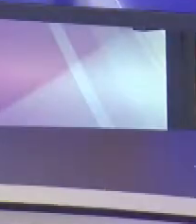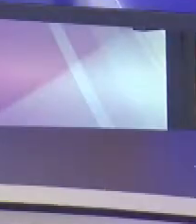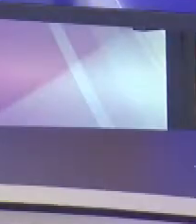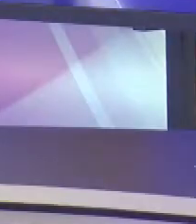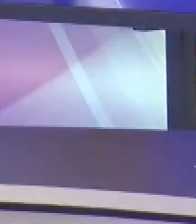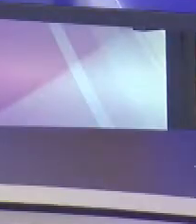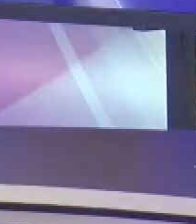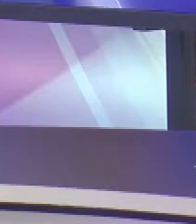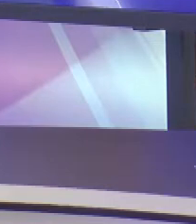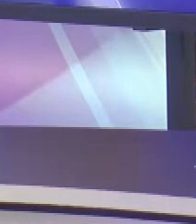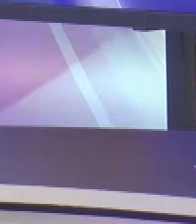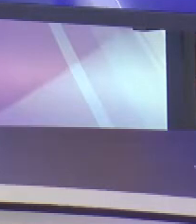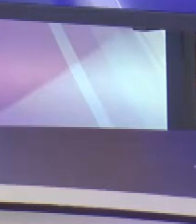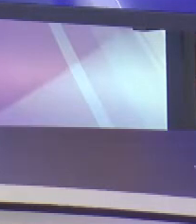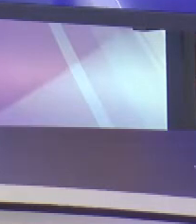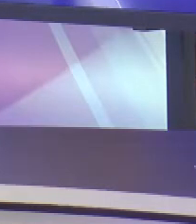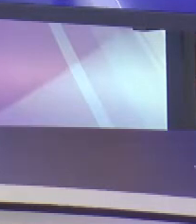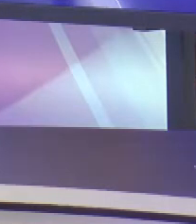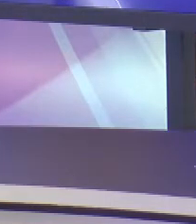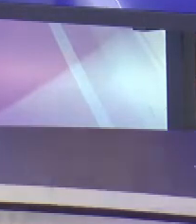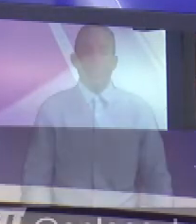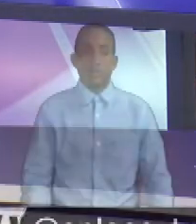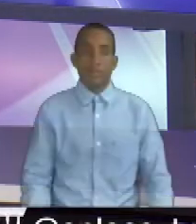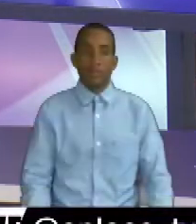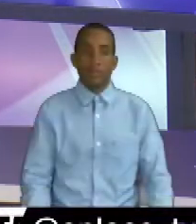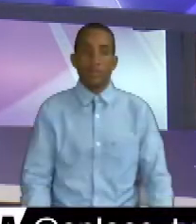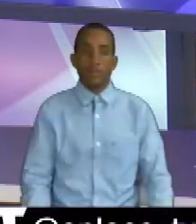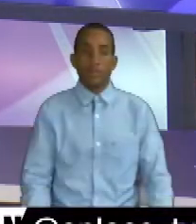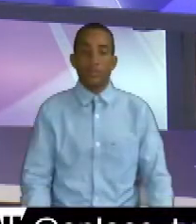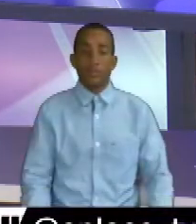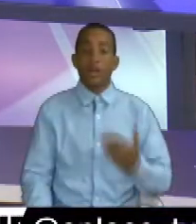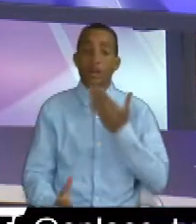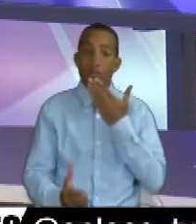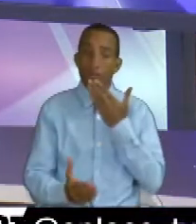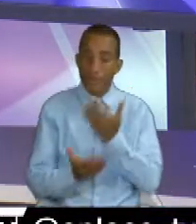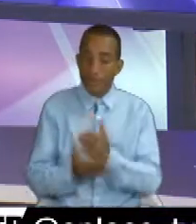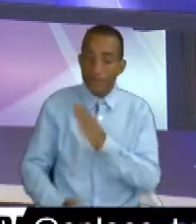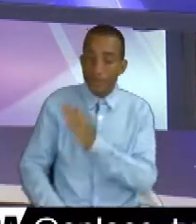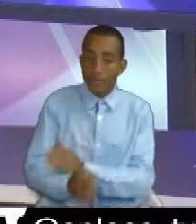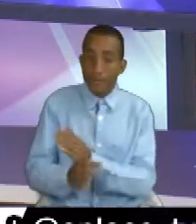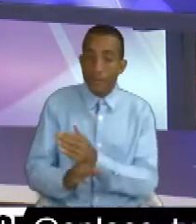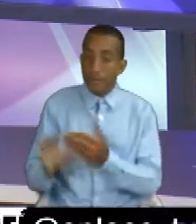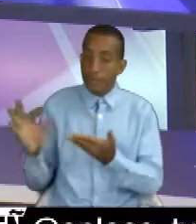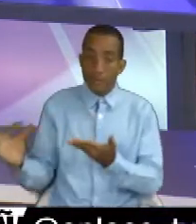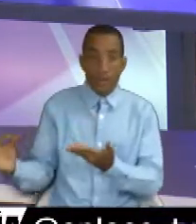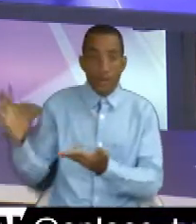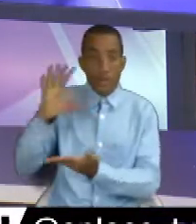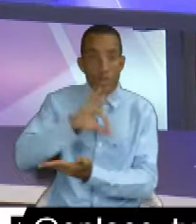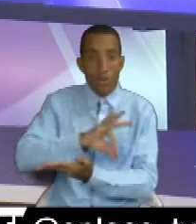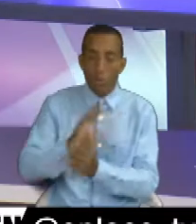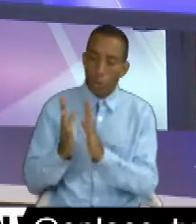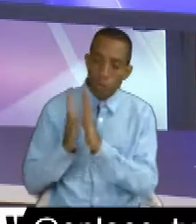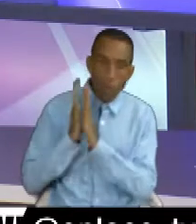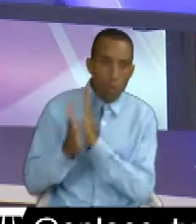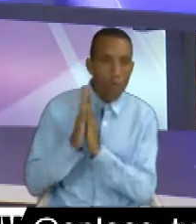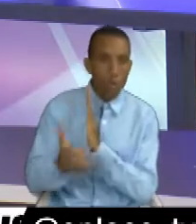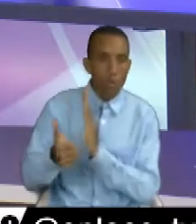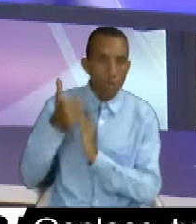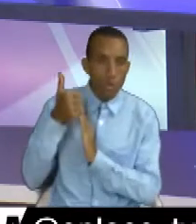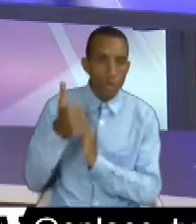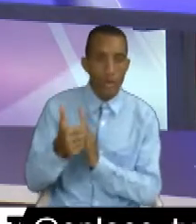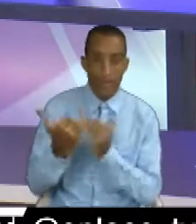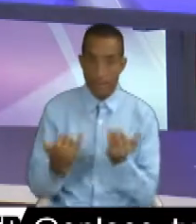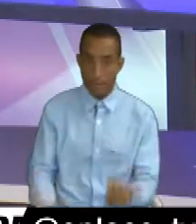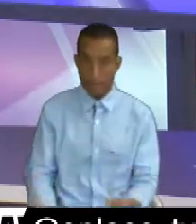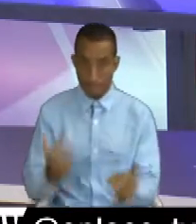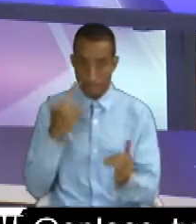Gracias por seguir con nosotros en el noticiero que usted quiere ver. Impala hace posible las buenas noticias en Enlace Noticias. A